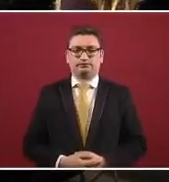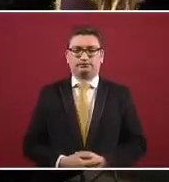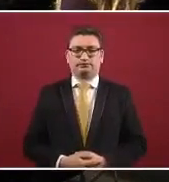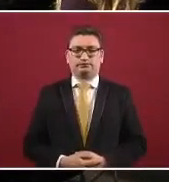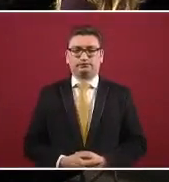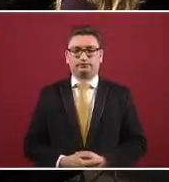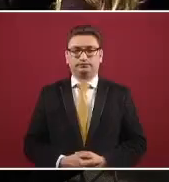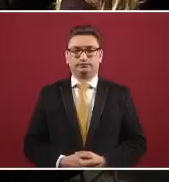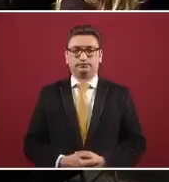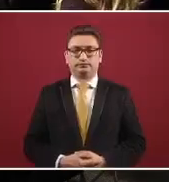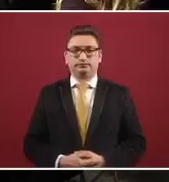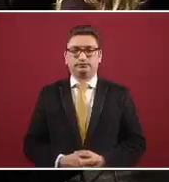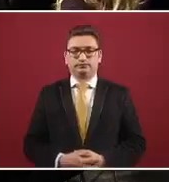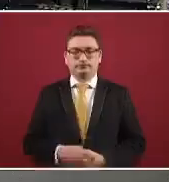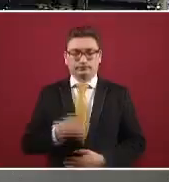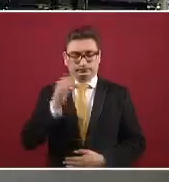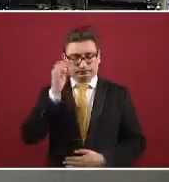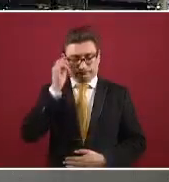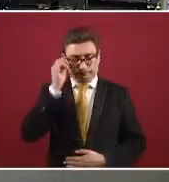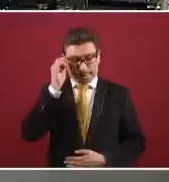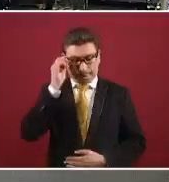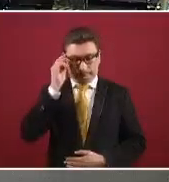Muy bien.